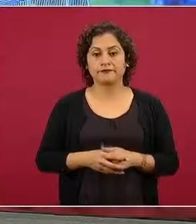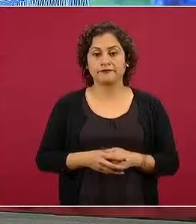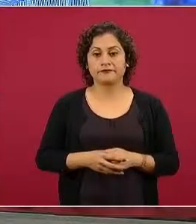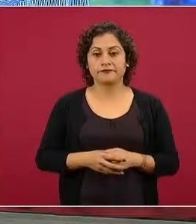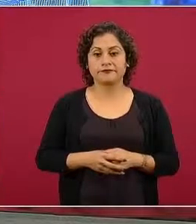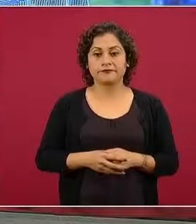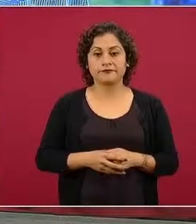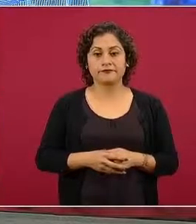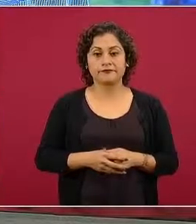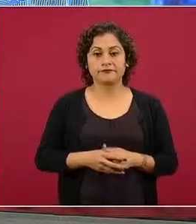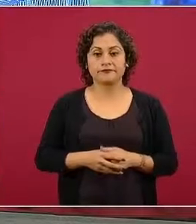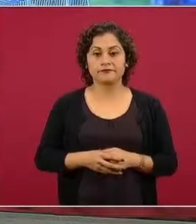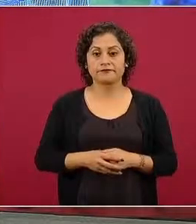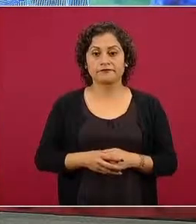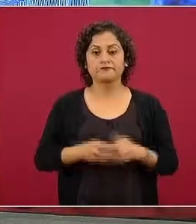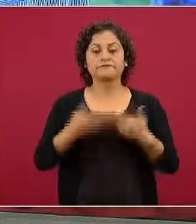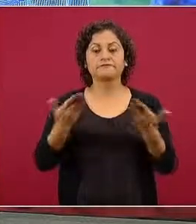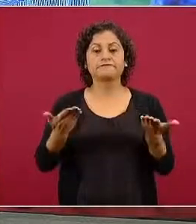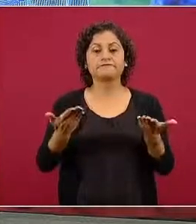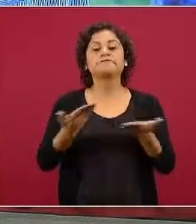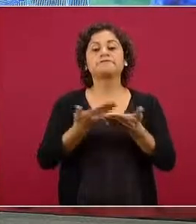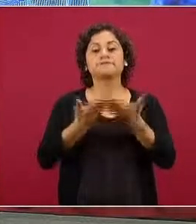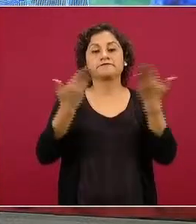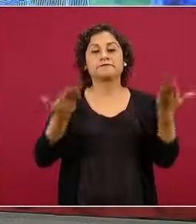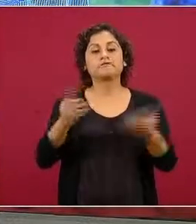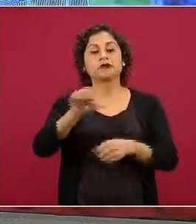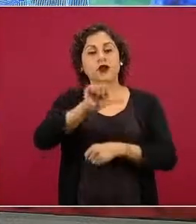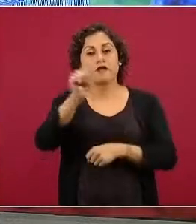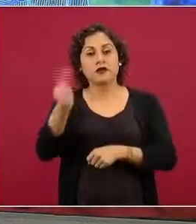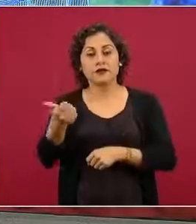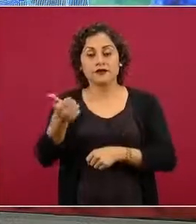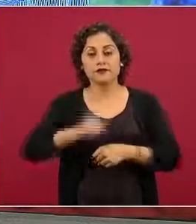Ahora, ¿qué sigue? Hubiera